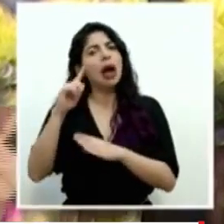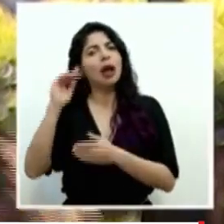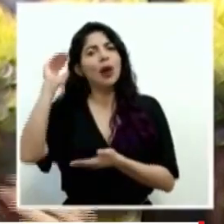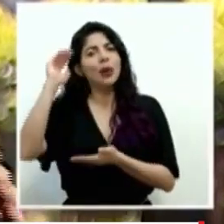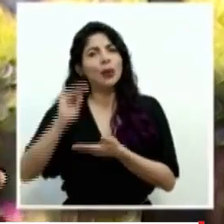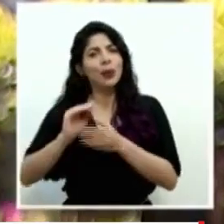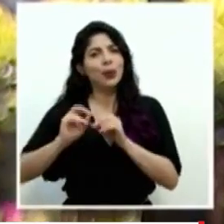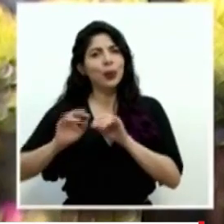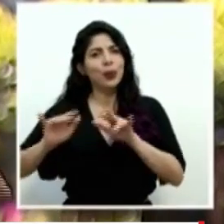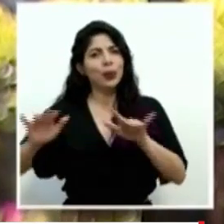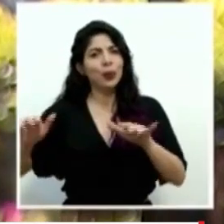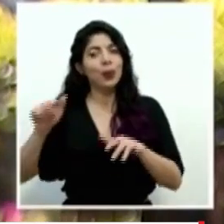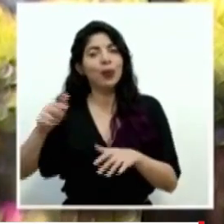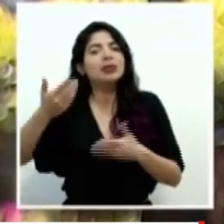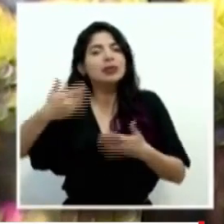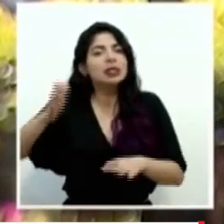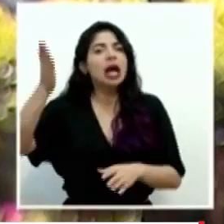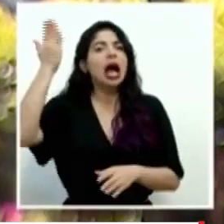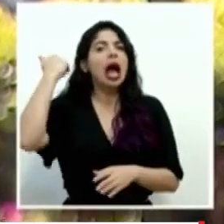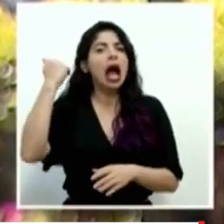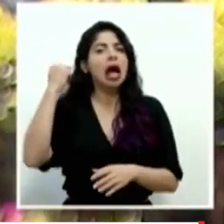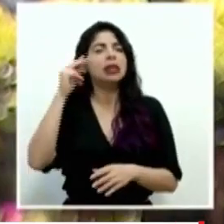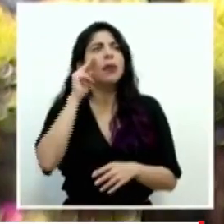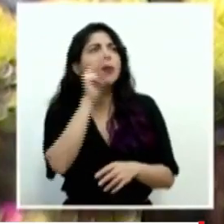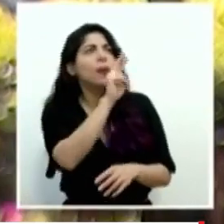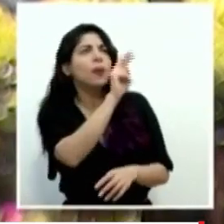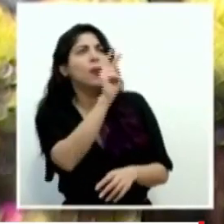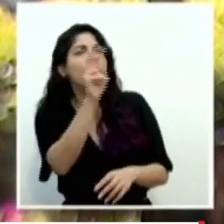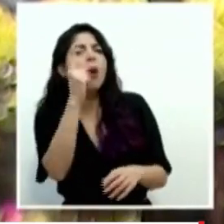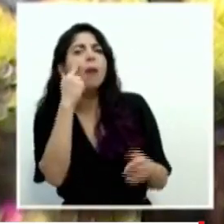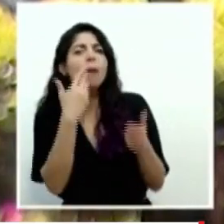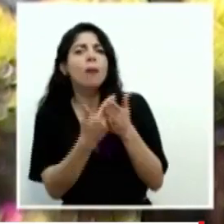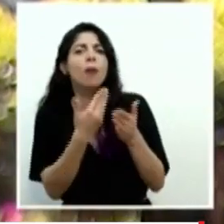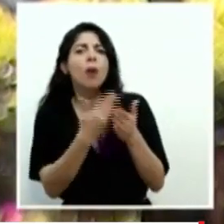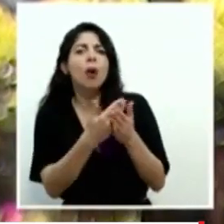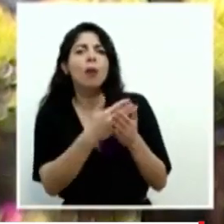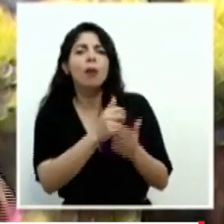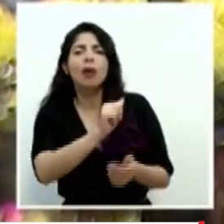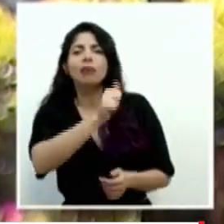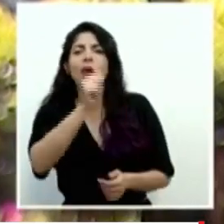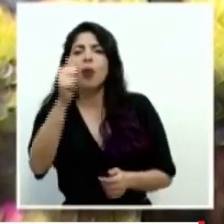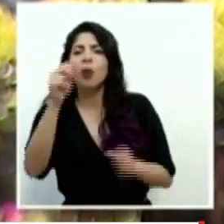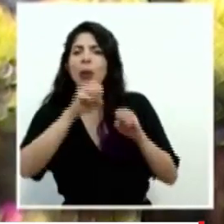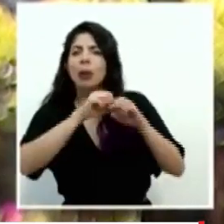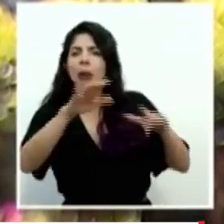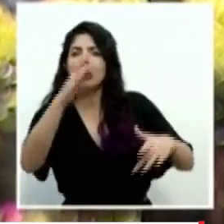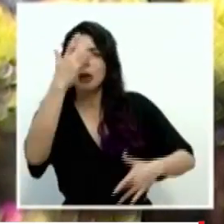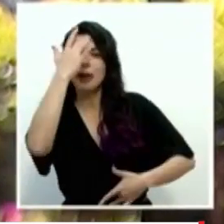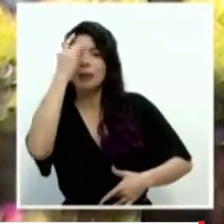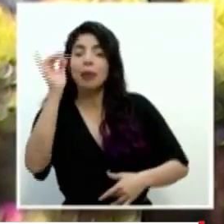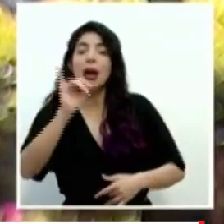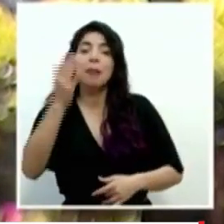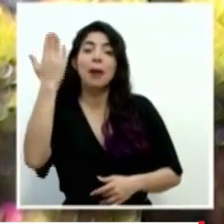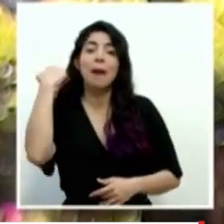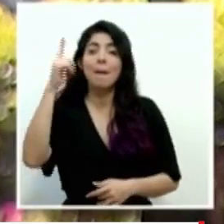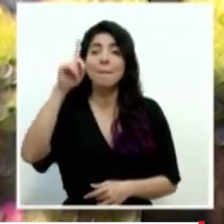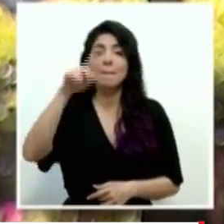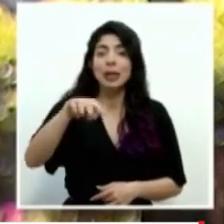desaceleración de la pandemia, que era algo que ya se suponía con base en evidencia de otras epidemias como la pandemia